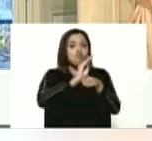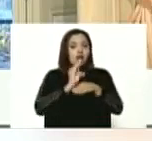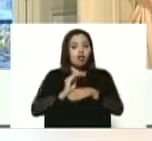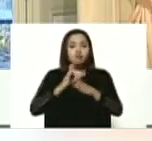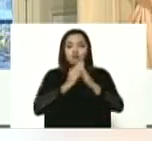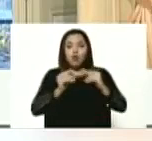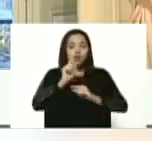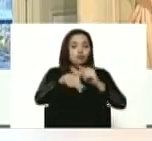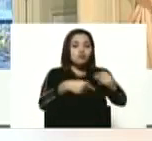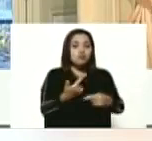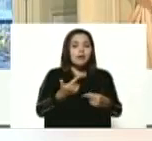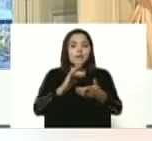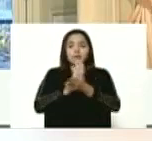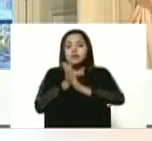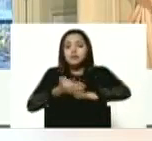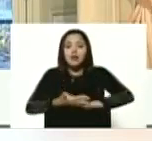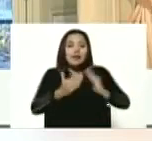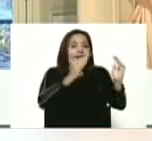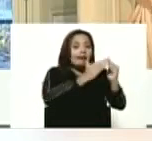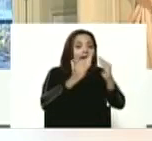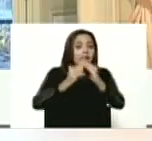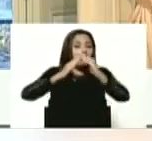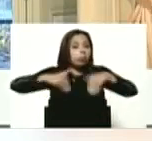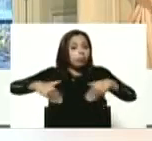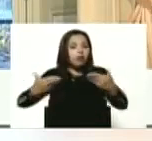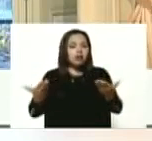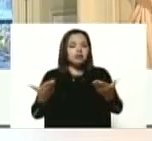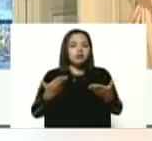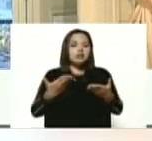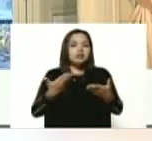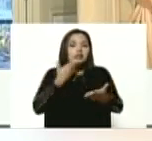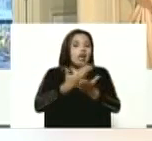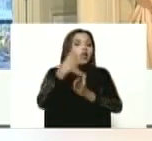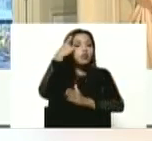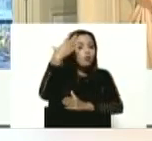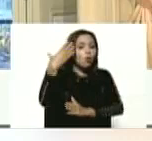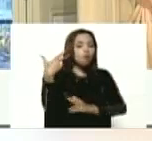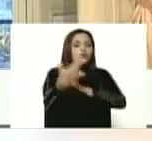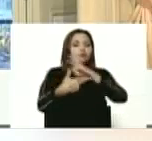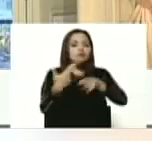fenómenos, bueno, pierden la vivienda. Menos mal que la revolución tiene viviendas